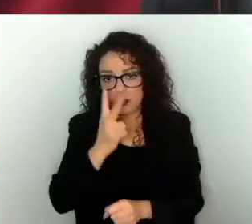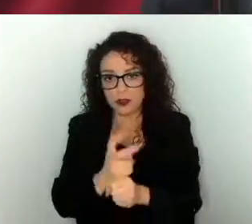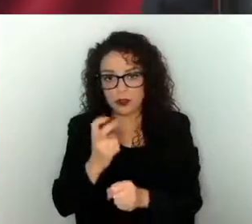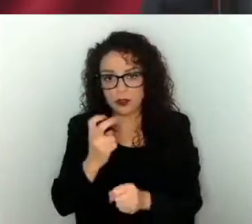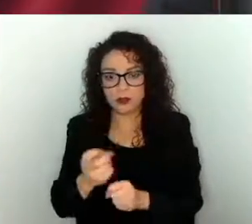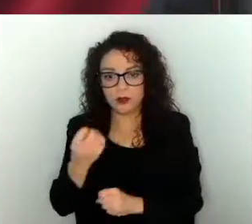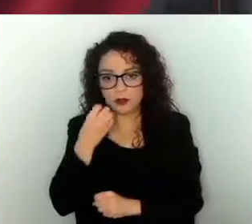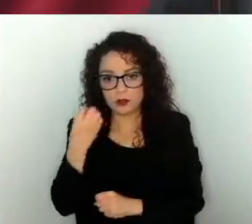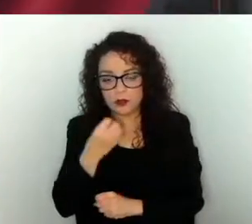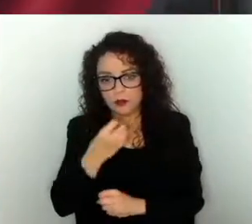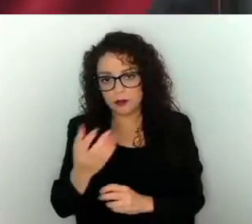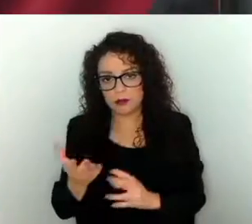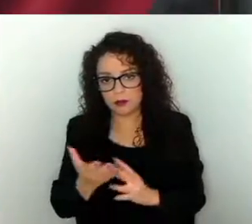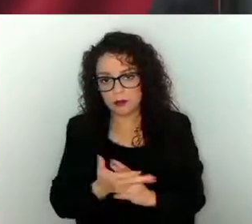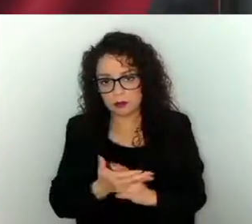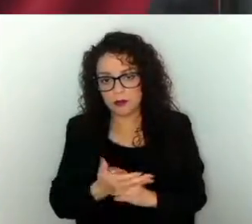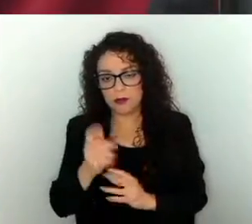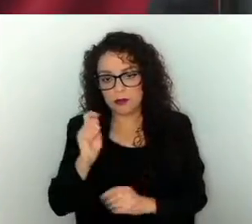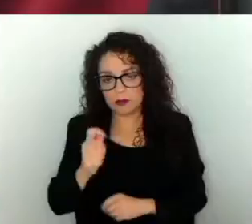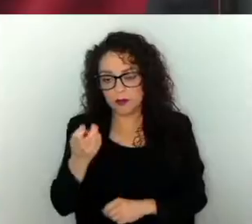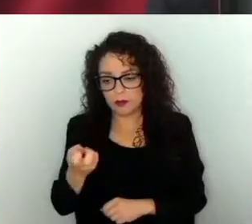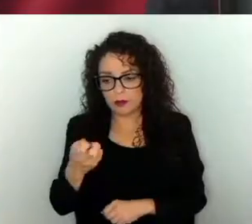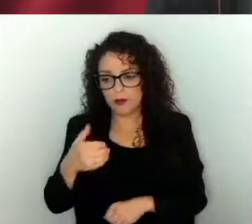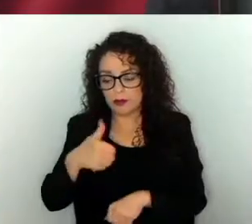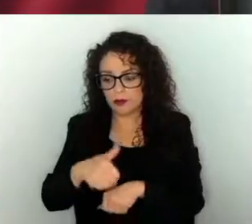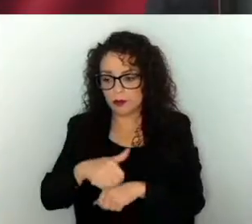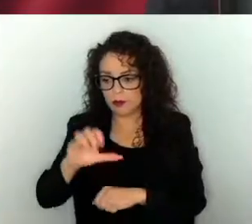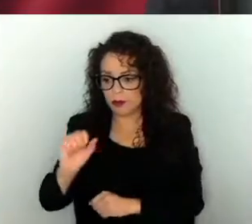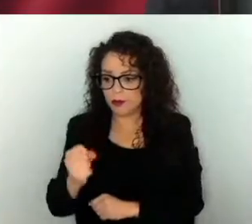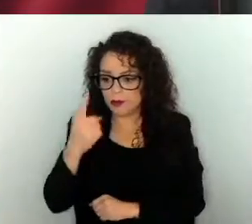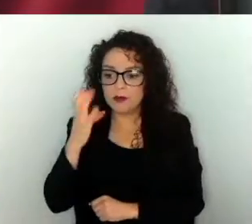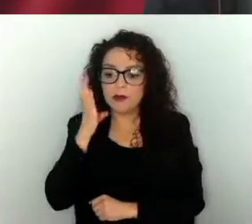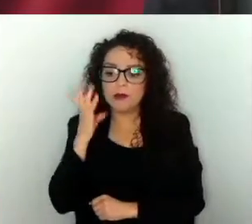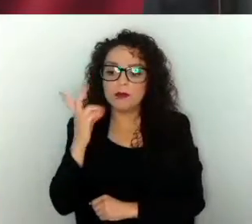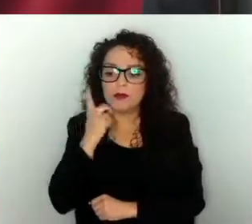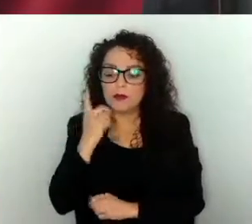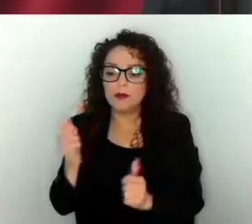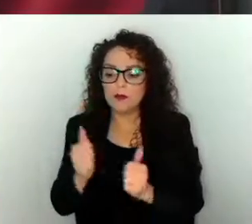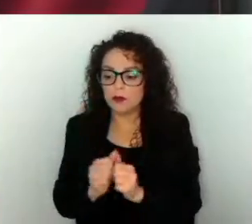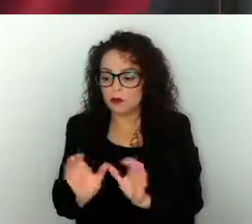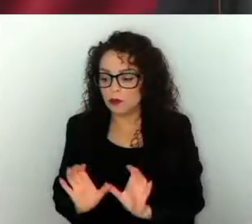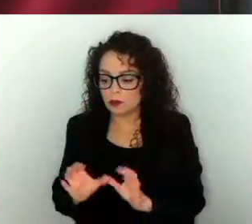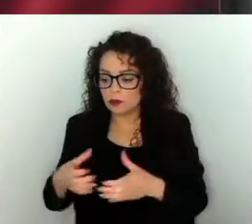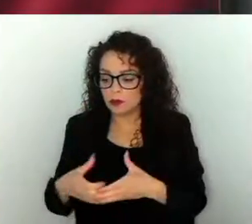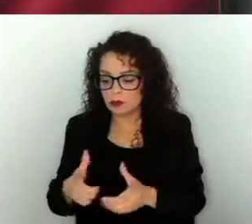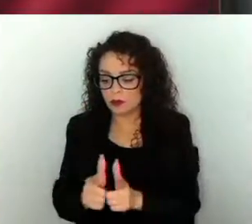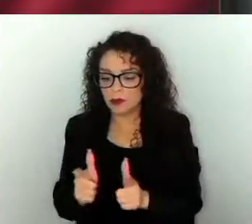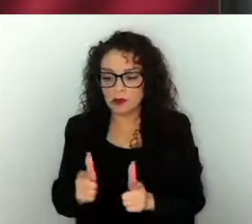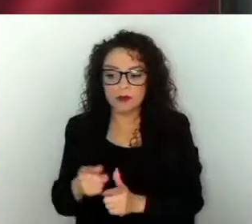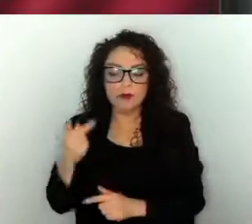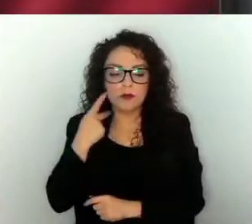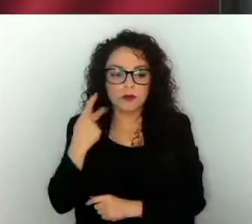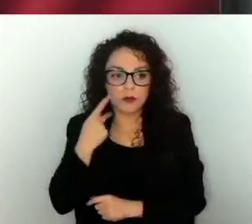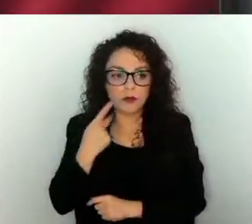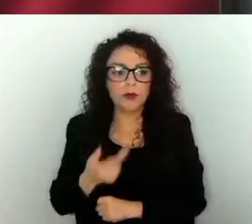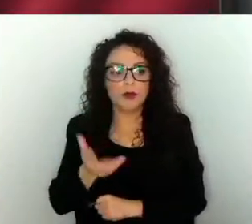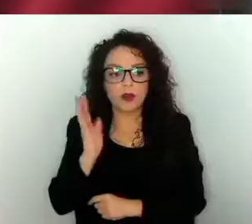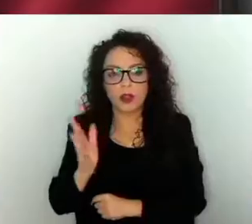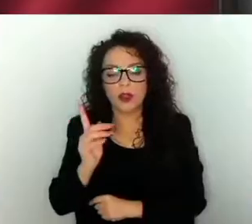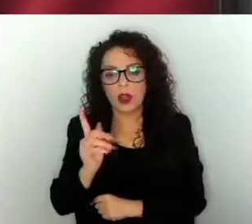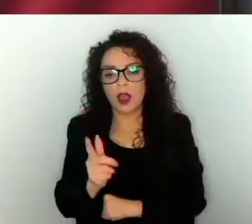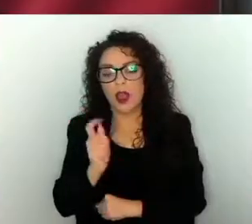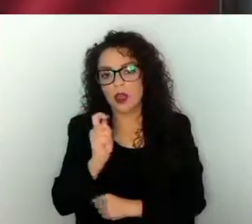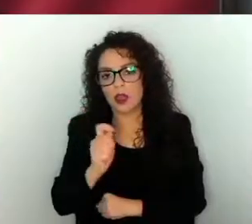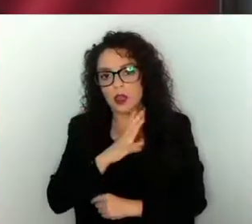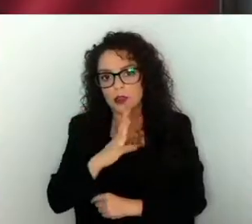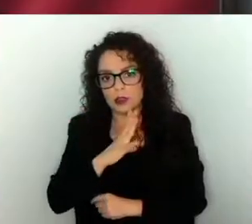la 61ª Legislatura y constituidos los grupos parlamentarios de la misma y acreditados sus respectivos coordinadores,